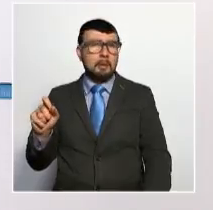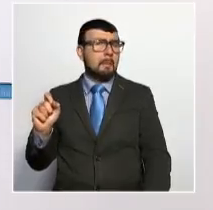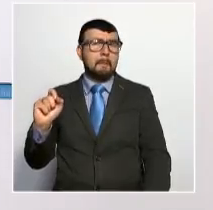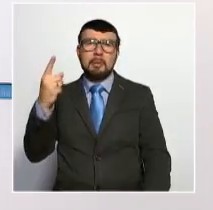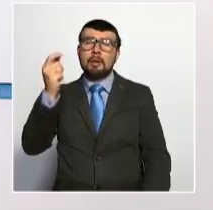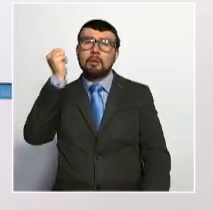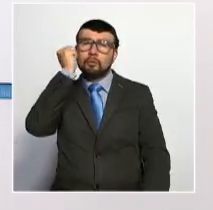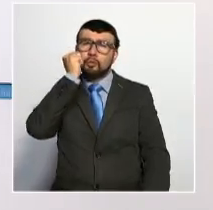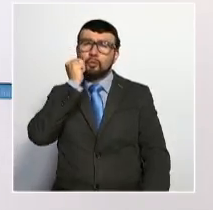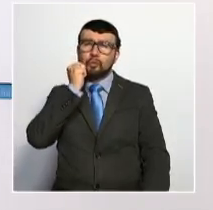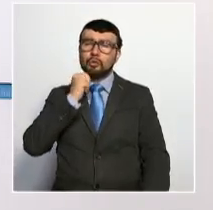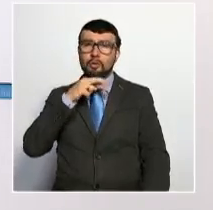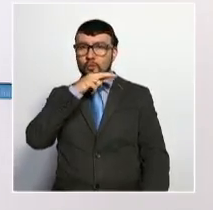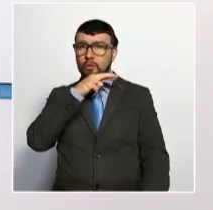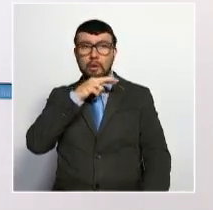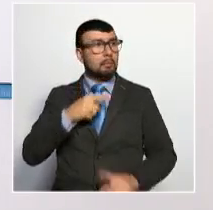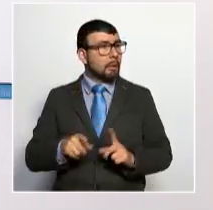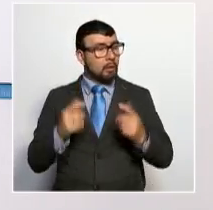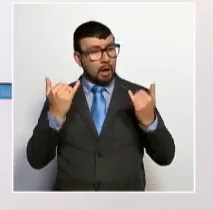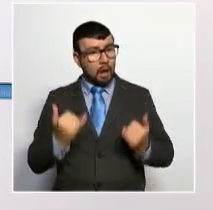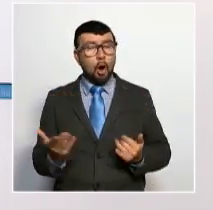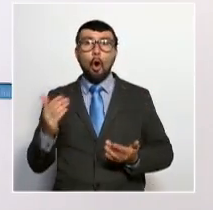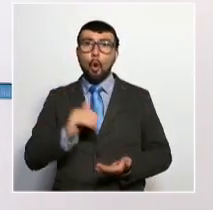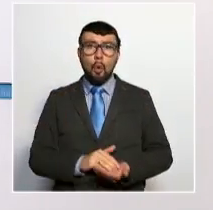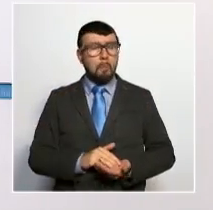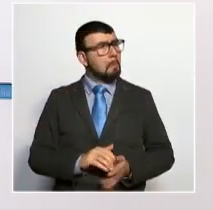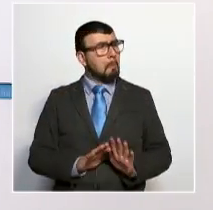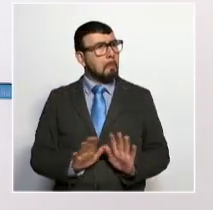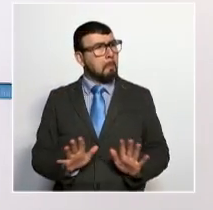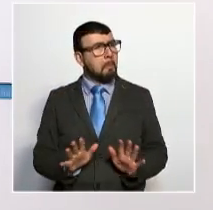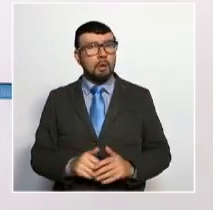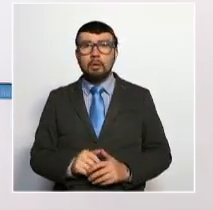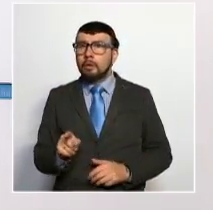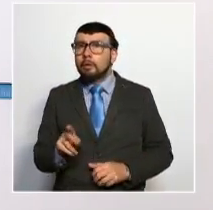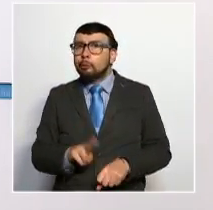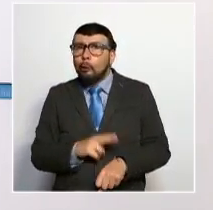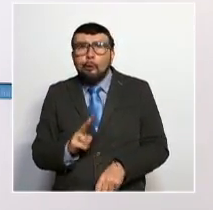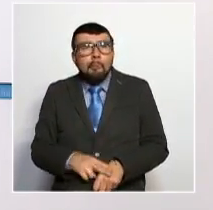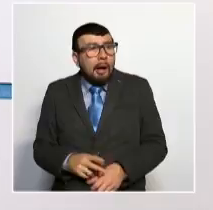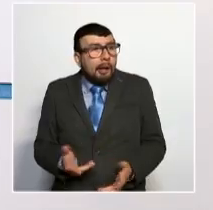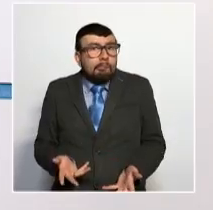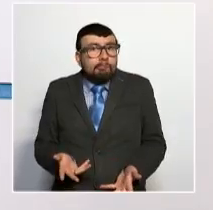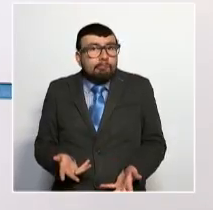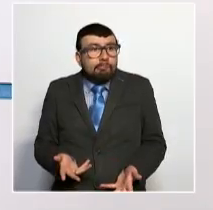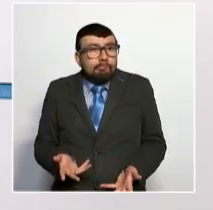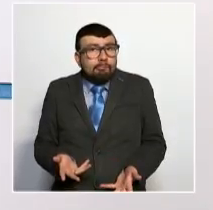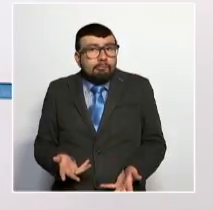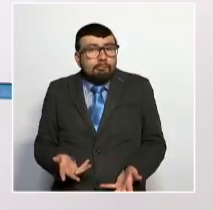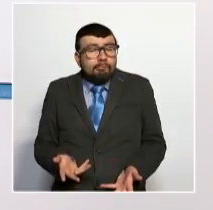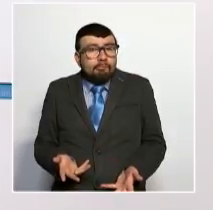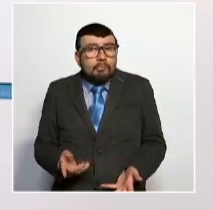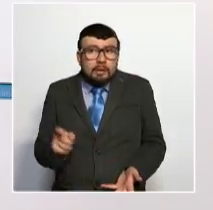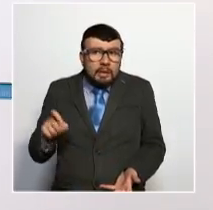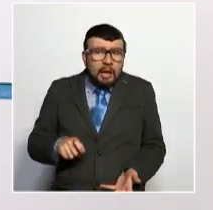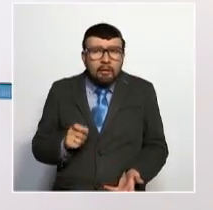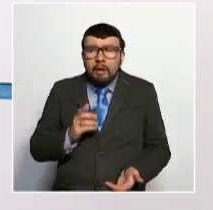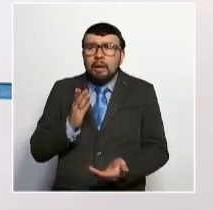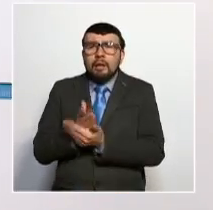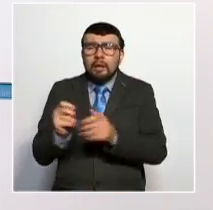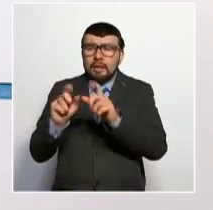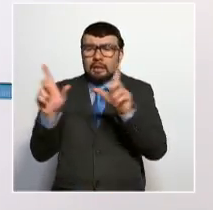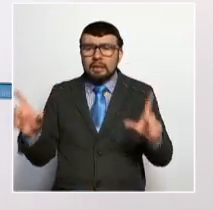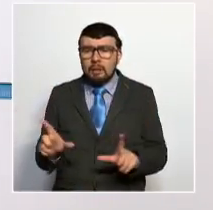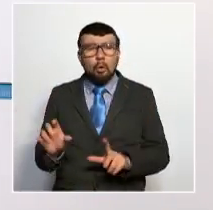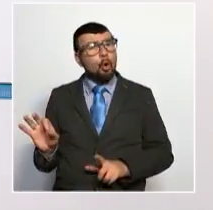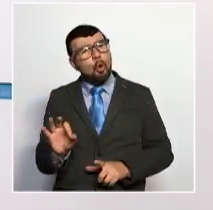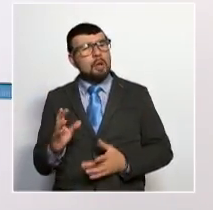pero ahorita no le ha llegado de nuevo. Entonces quisiera saber si eso es normal, o pues si tengo que hacerle algún examen o esperar a